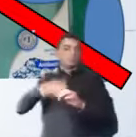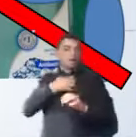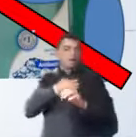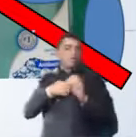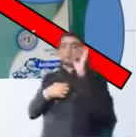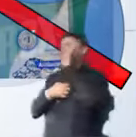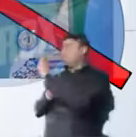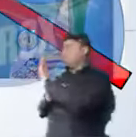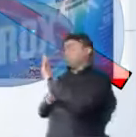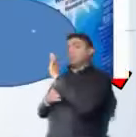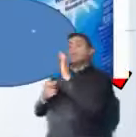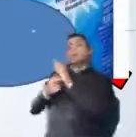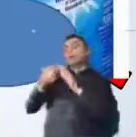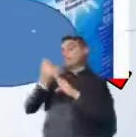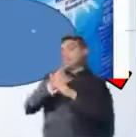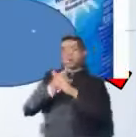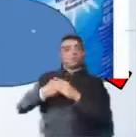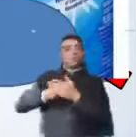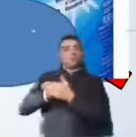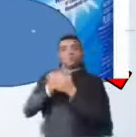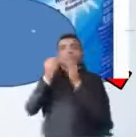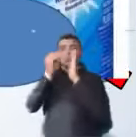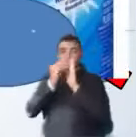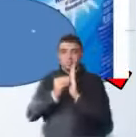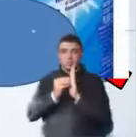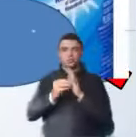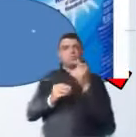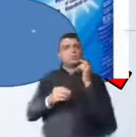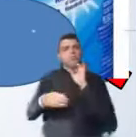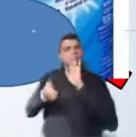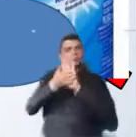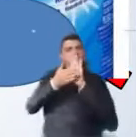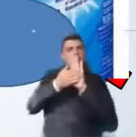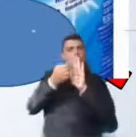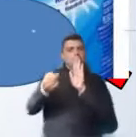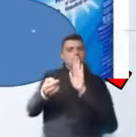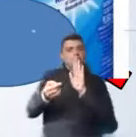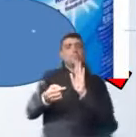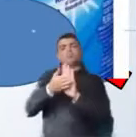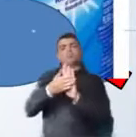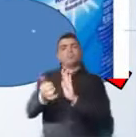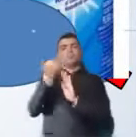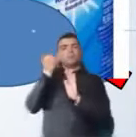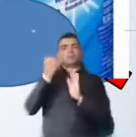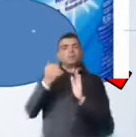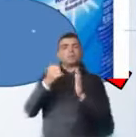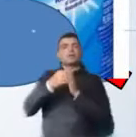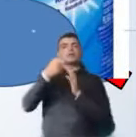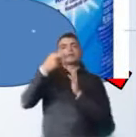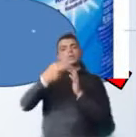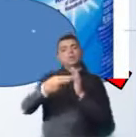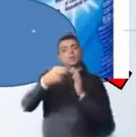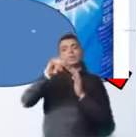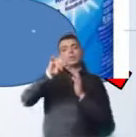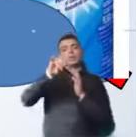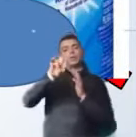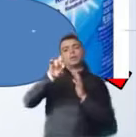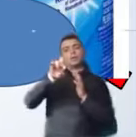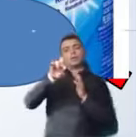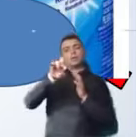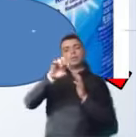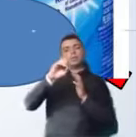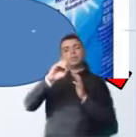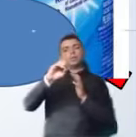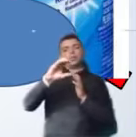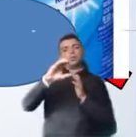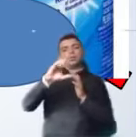constante. Ahora, ¿qué tiene evidencia? Tiene mucha evidencia el hipoclorito. El hipoclorito para lavar los pisos, el hipoclorito